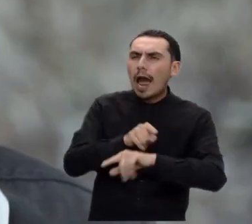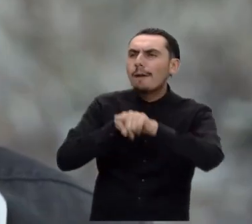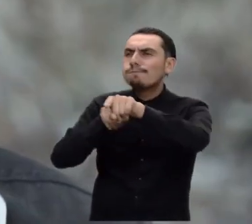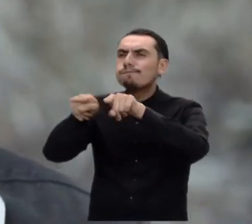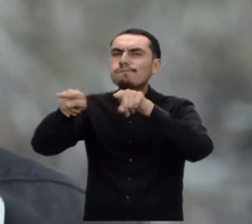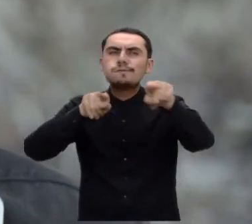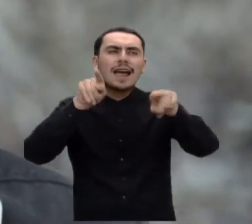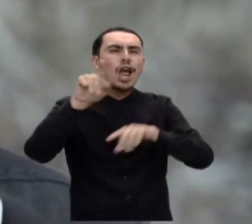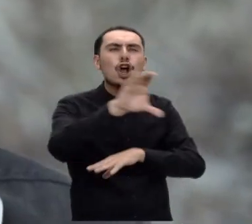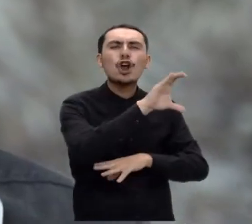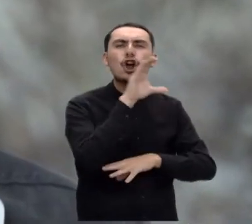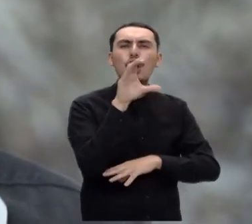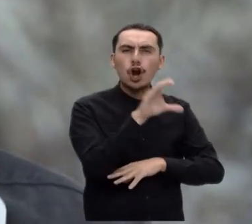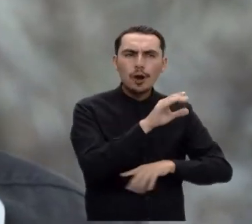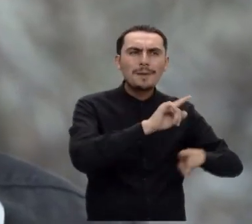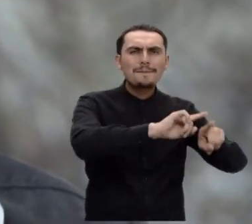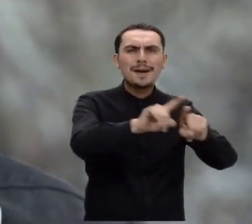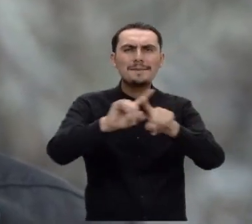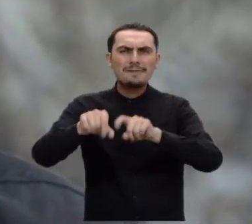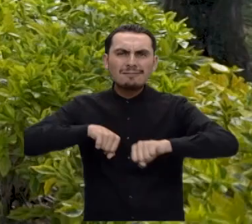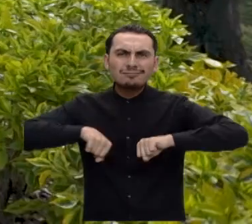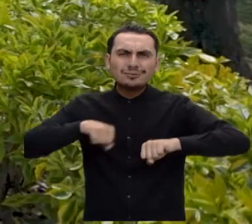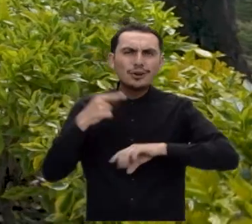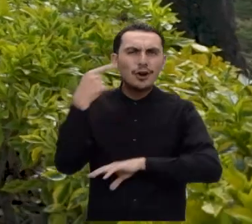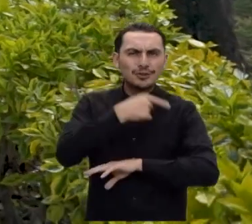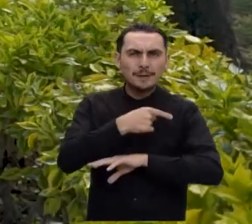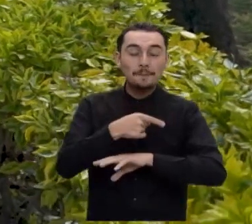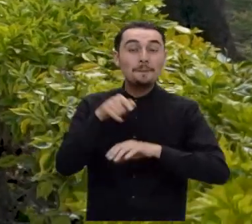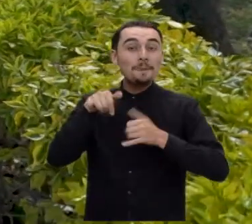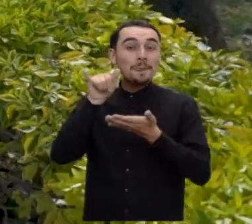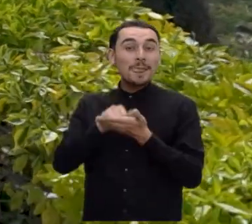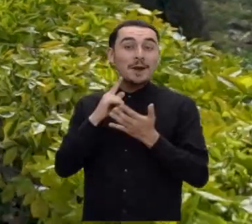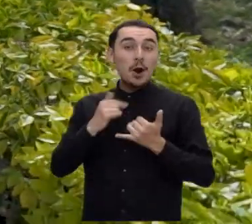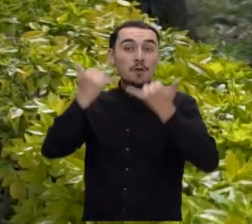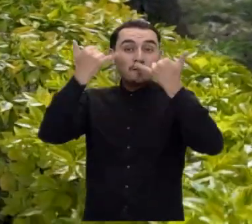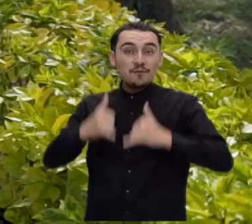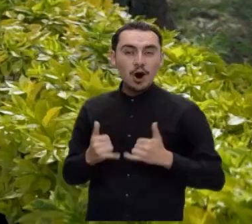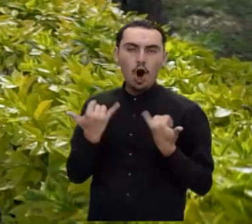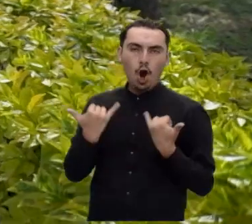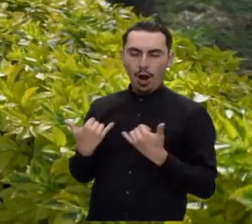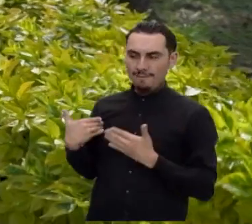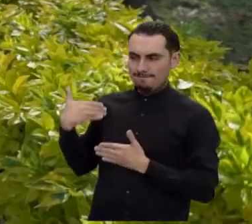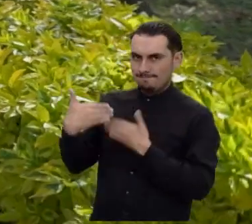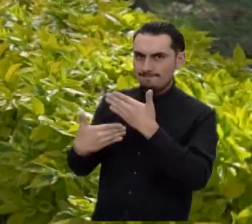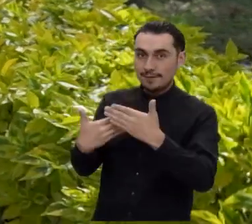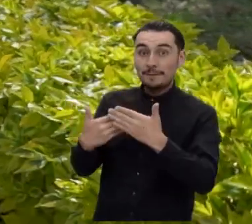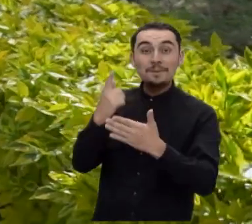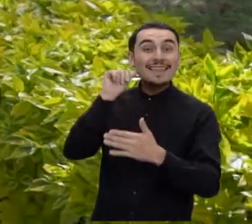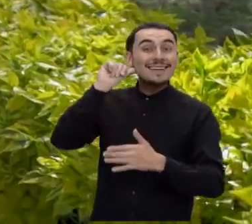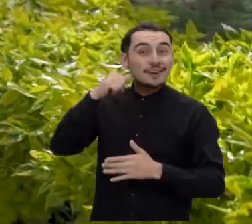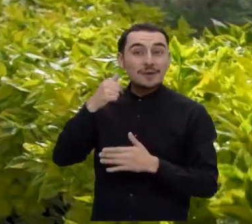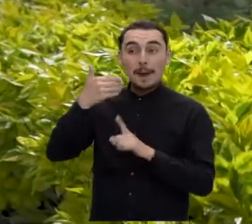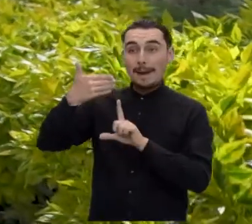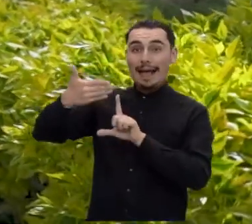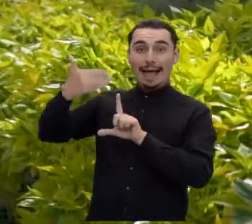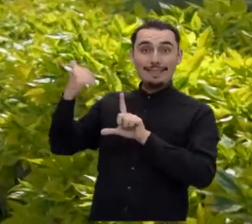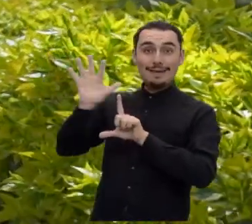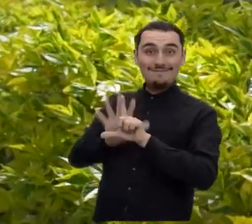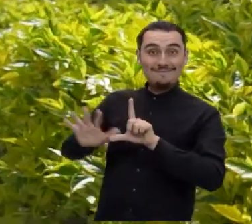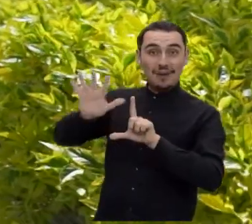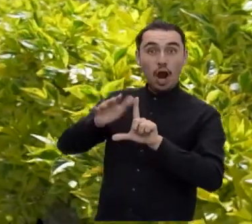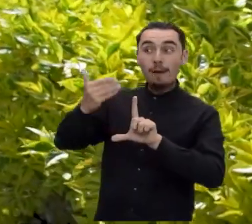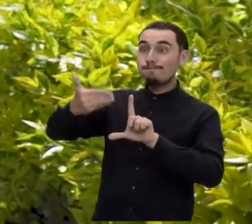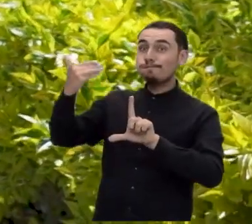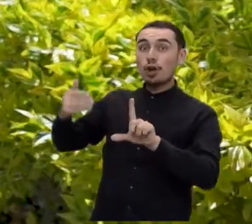en nuestra diversa Colombia y en nuestro sector agropecuario. Así llegamos al final de nuestro capítulo de hoy. Recuerden que este y todos